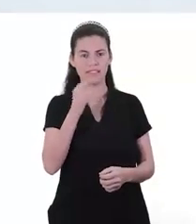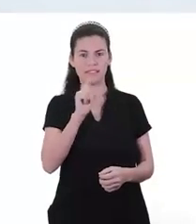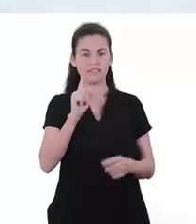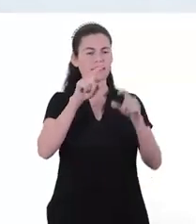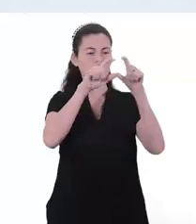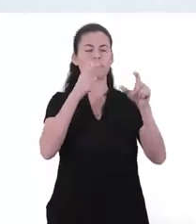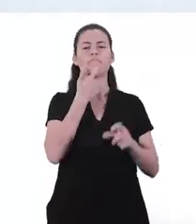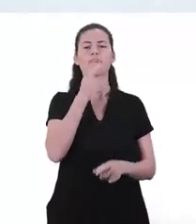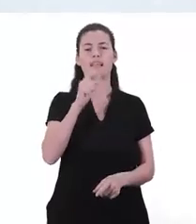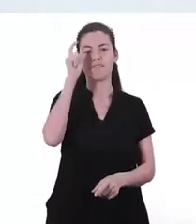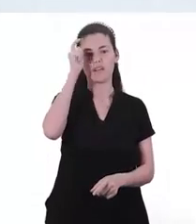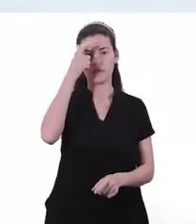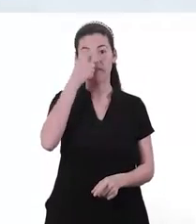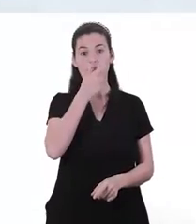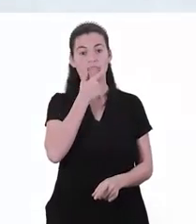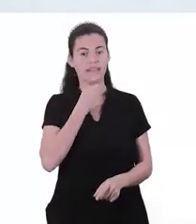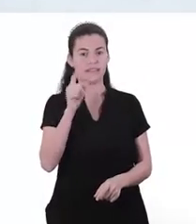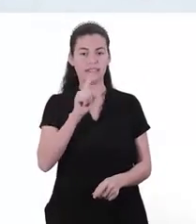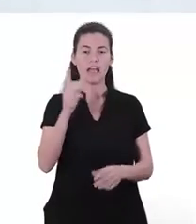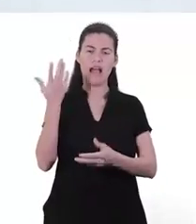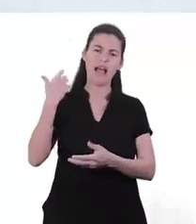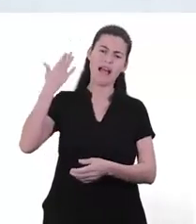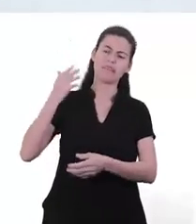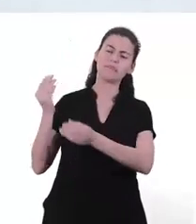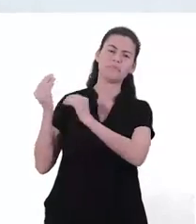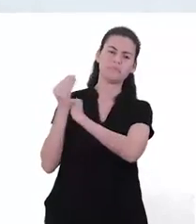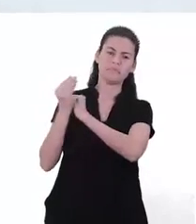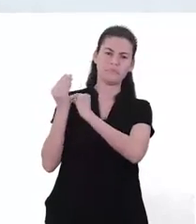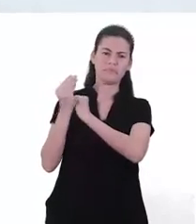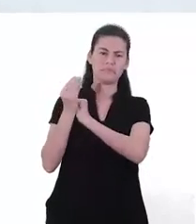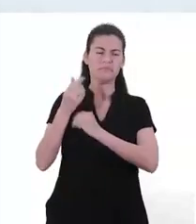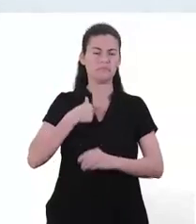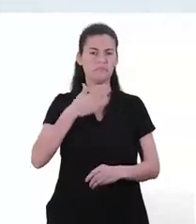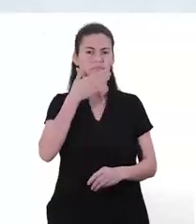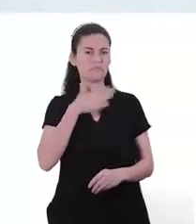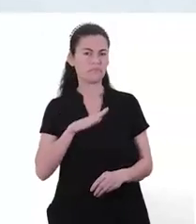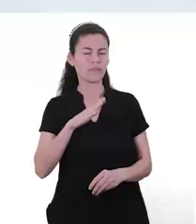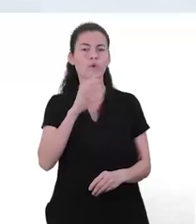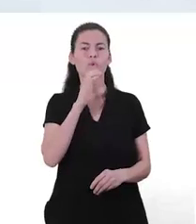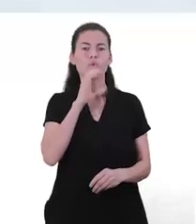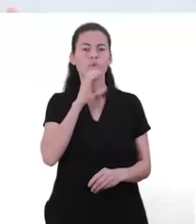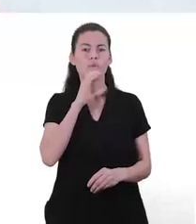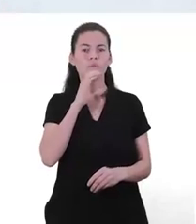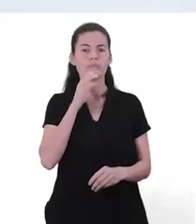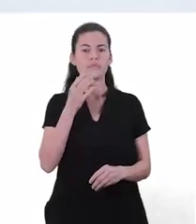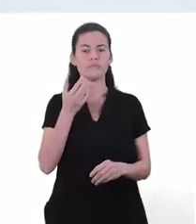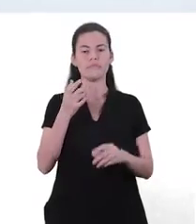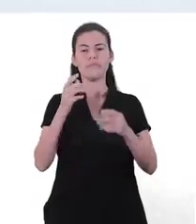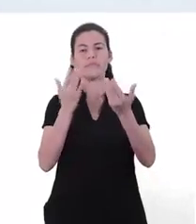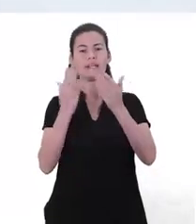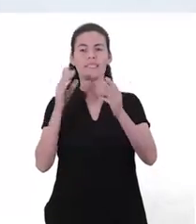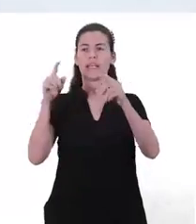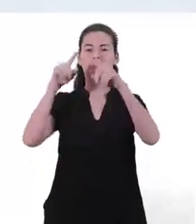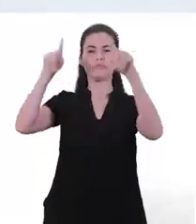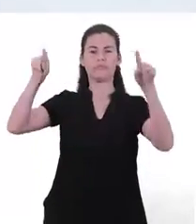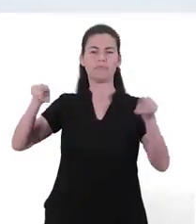arte, ¿verdad? Es tan complicado como que nos enseñaron, o al menos yo aprendí así, ¿verdad? Que el arte es un cuadro muy lindo, alguien